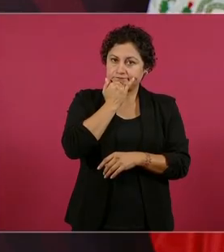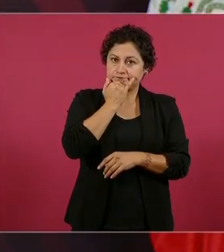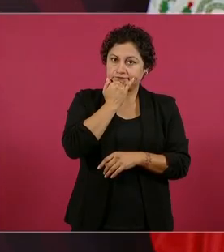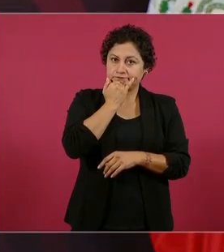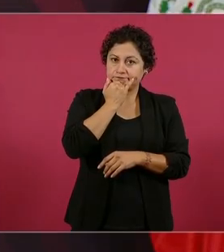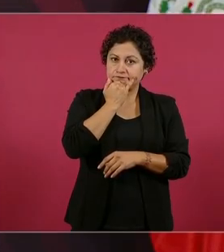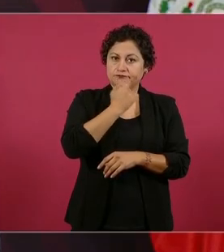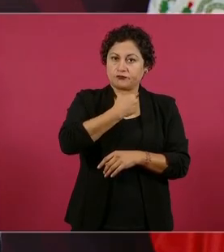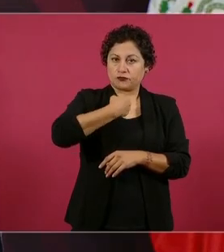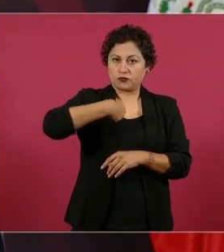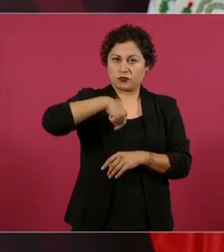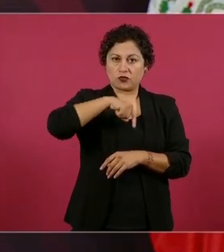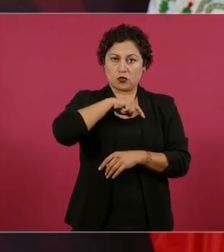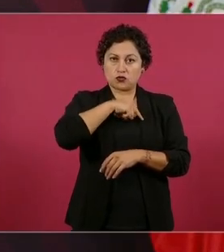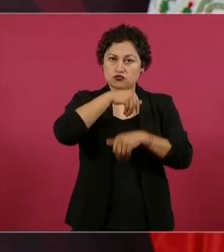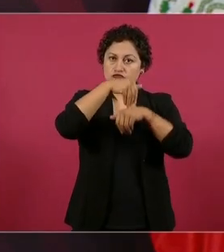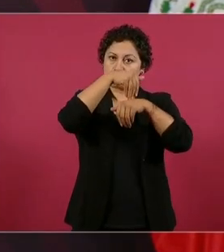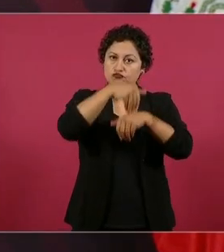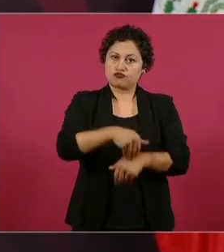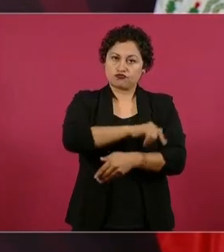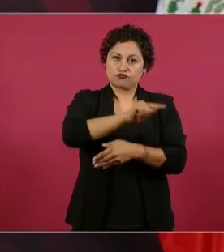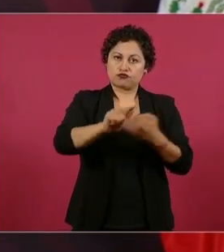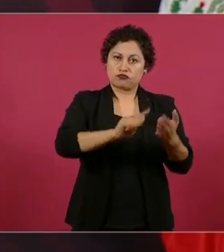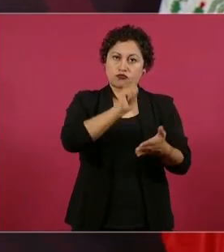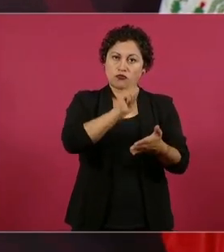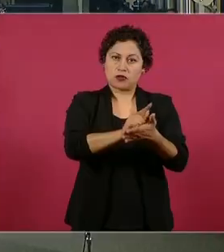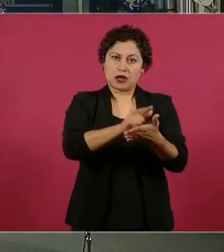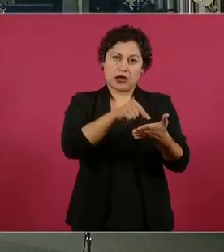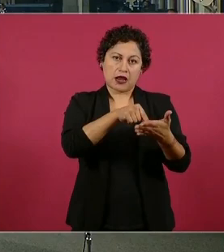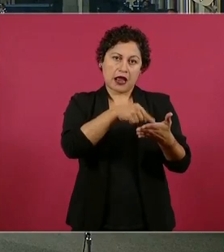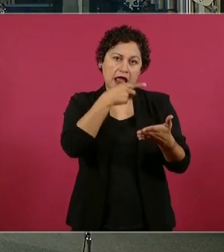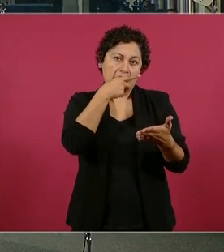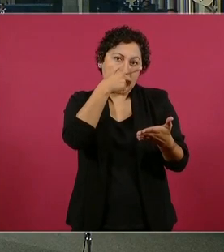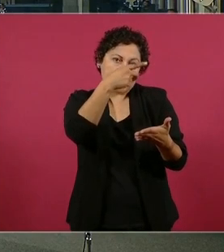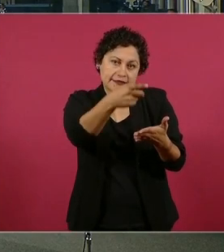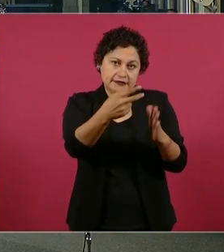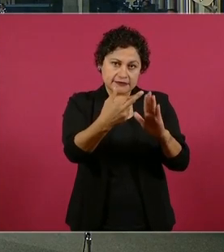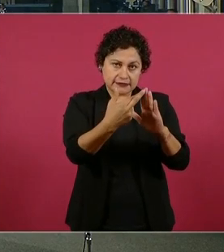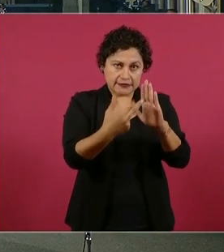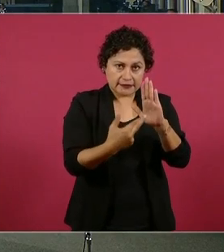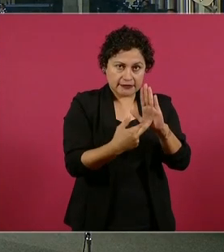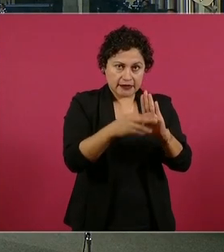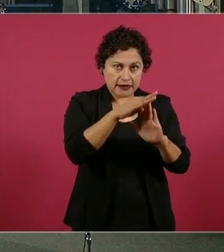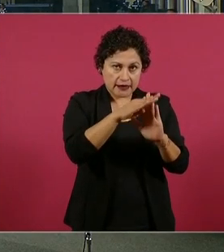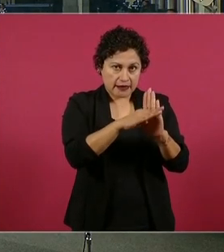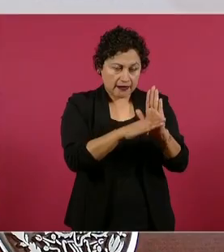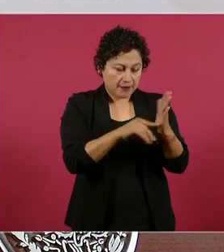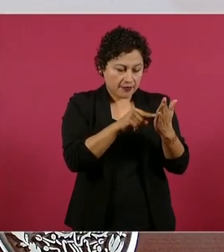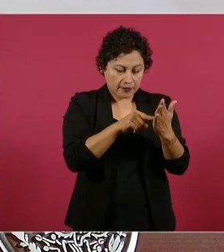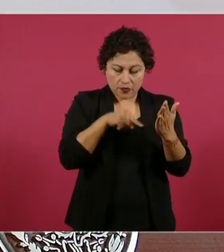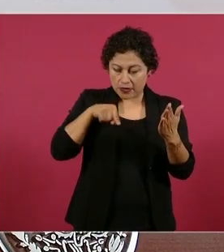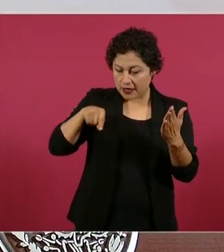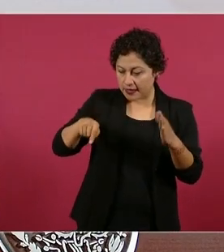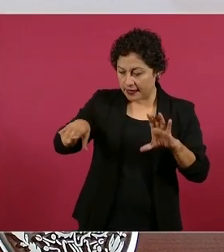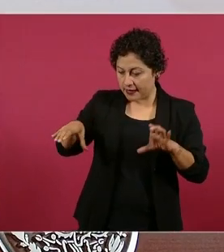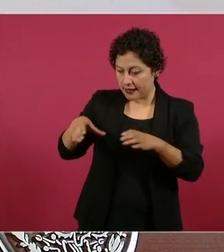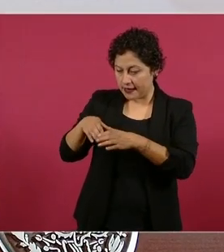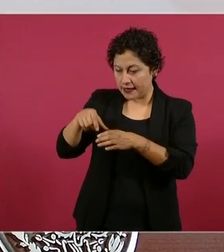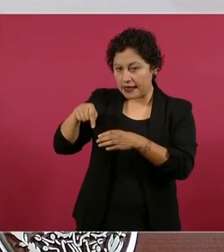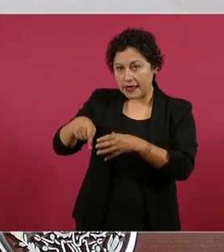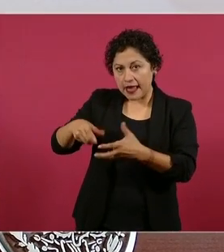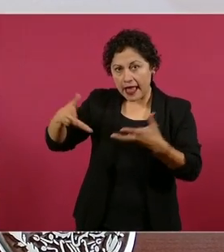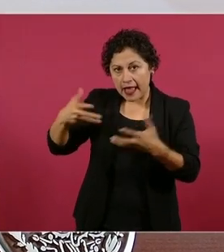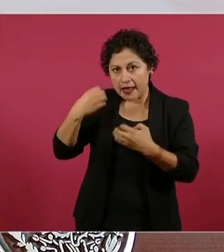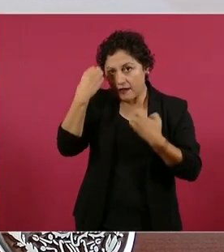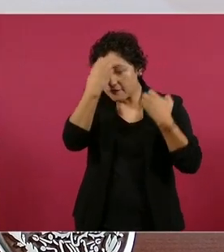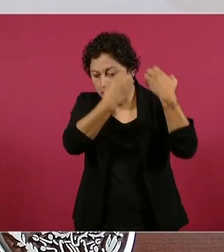lo que está establecido en las normas, porque además no se